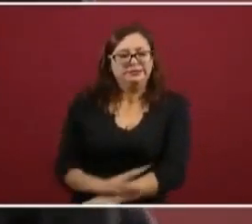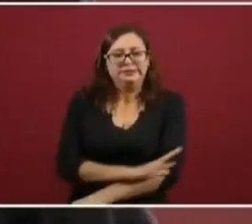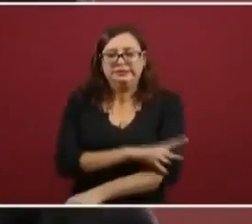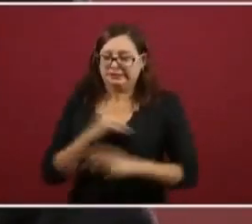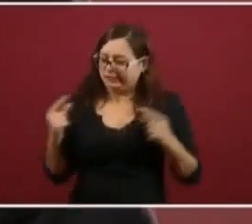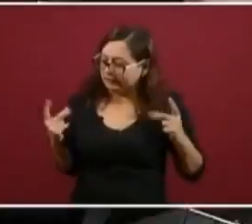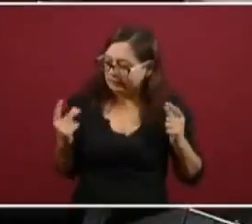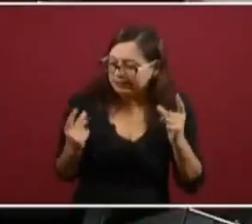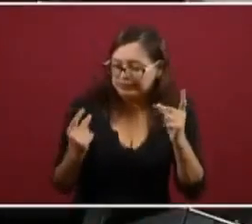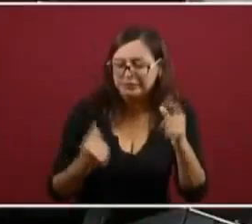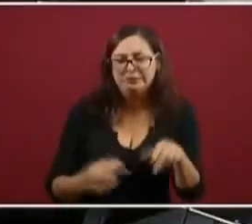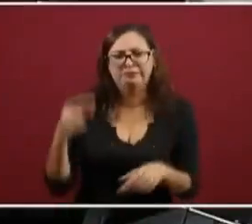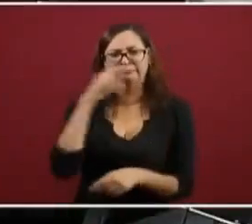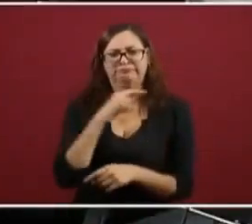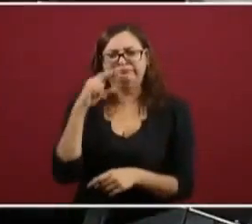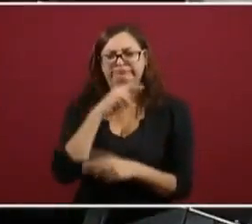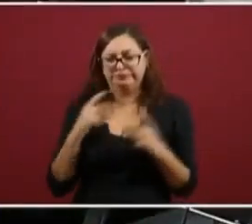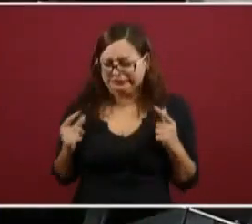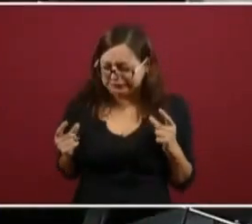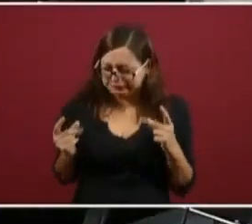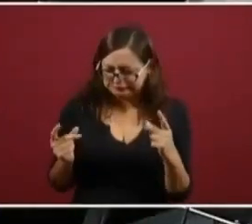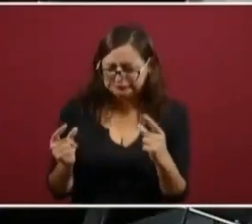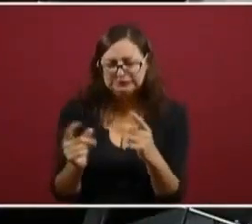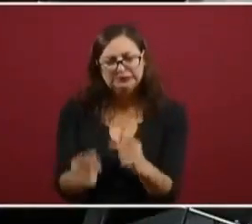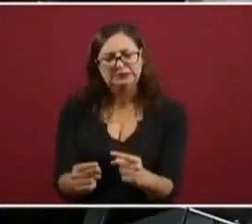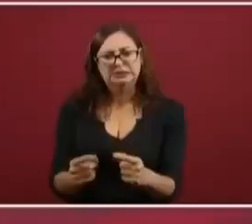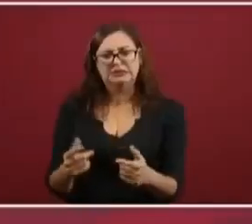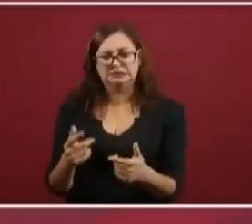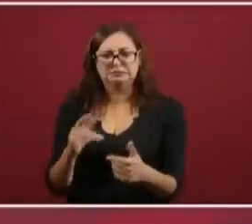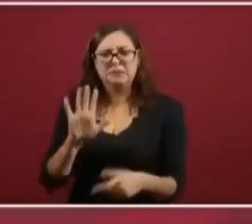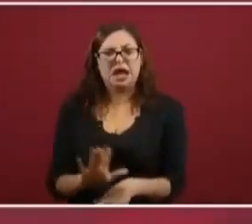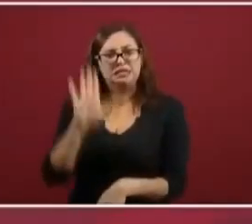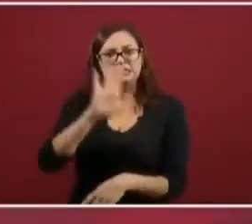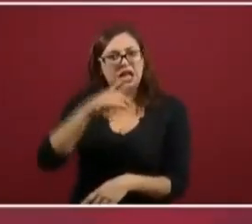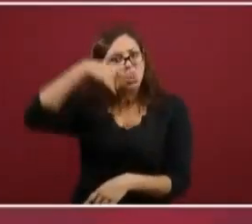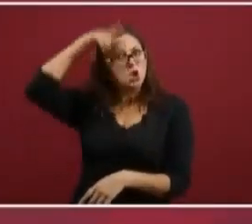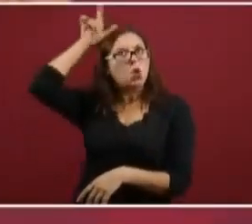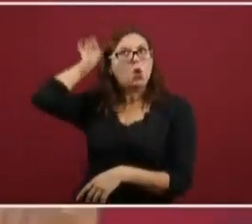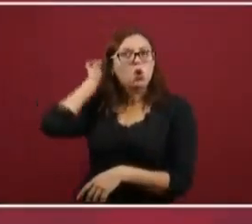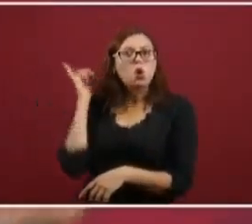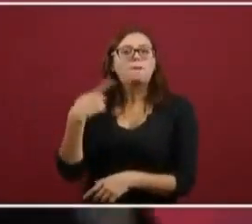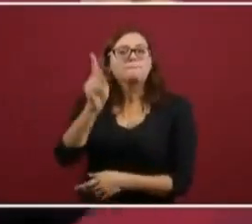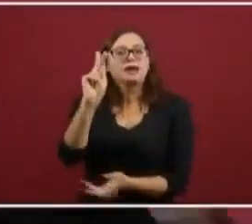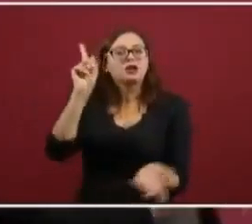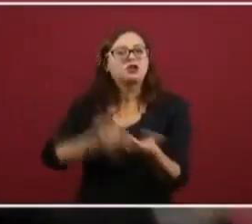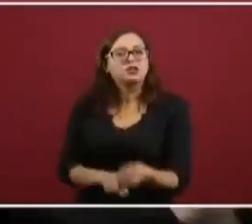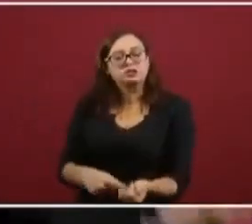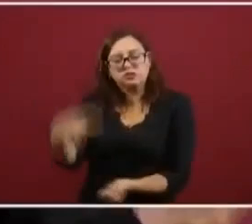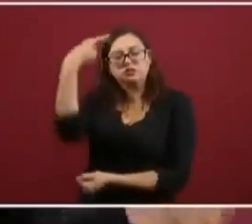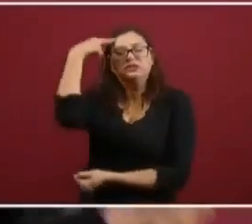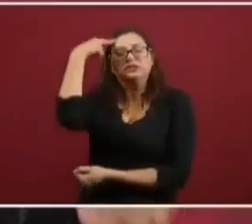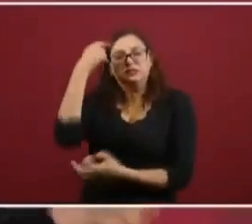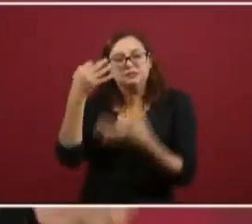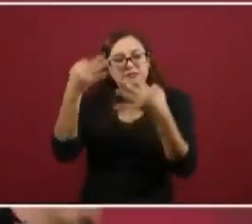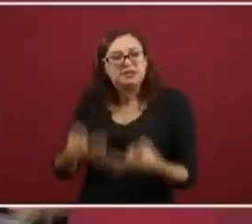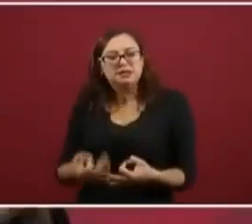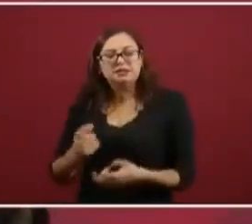mi prisa tiene un elemento racional que es apurarnos